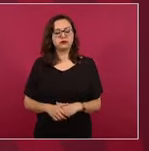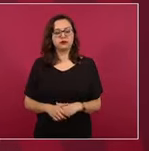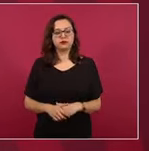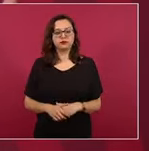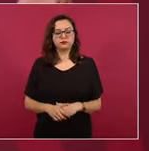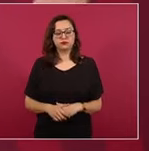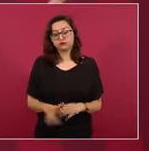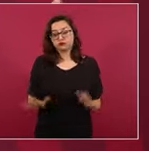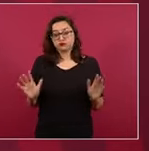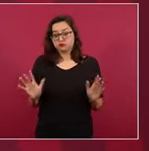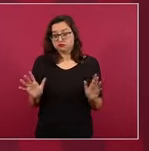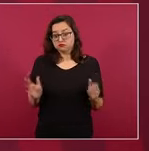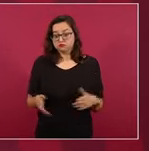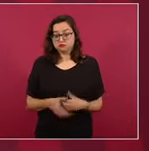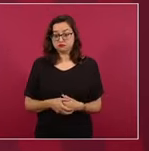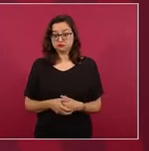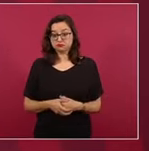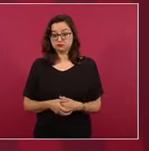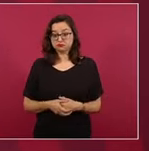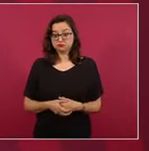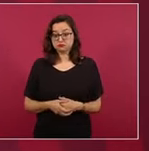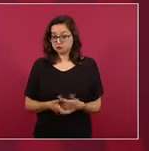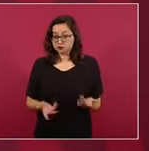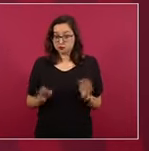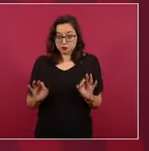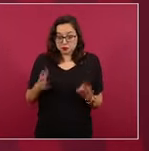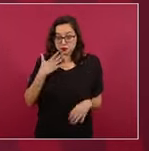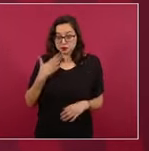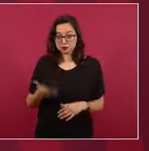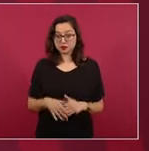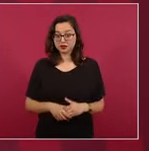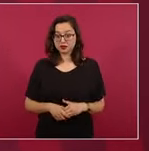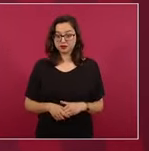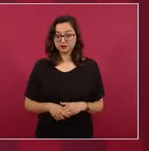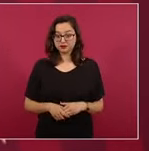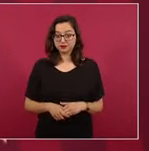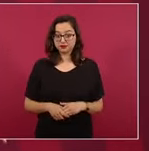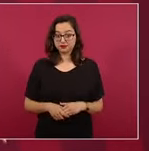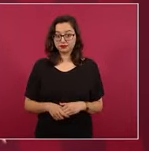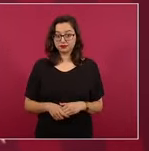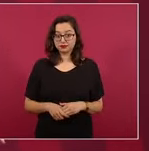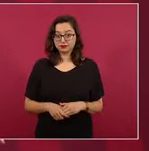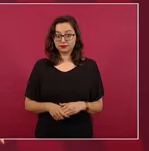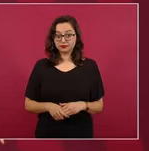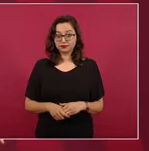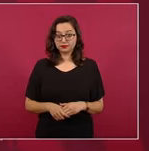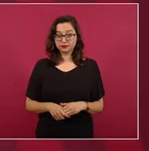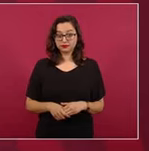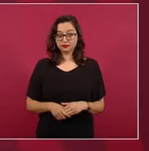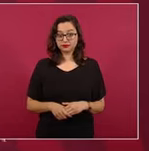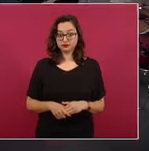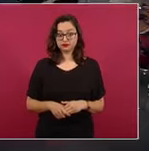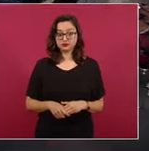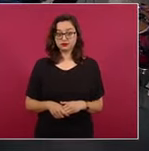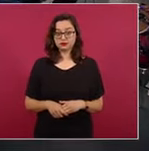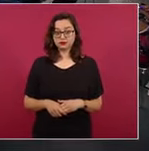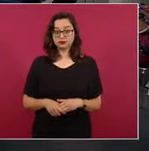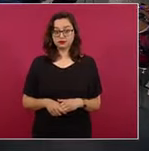de modo que me veo muy bien. O sea, que lo que está